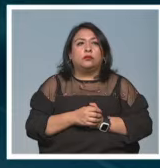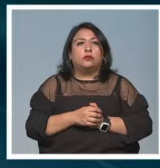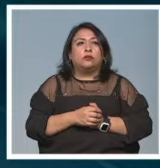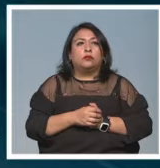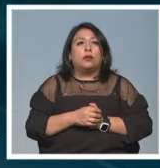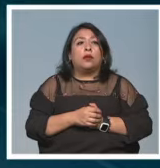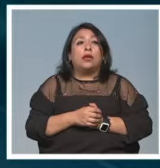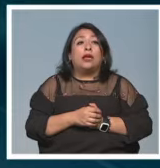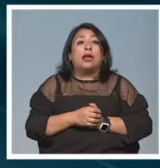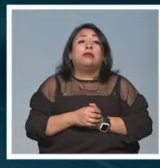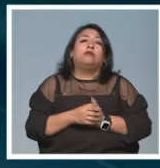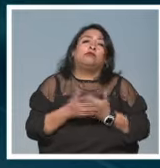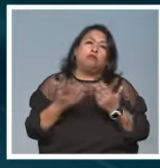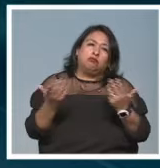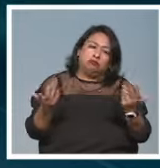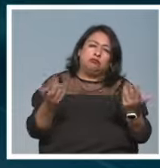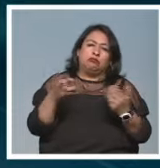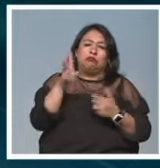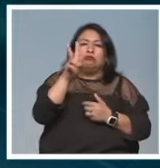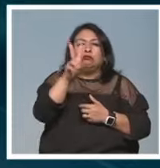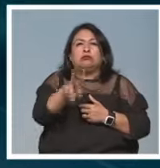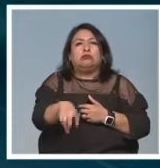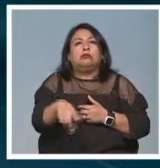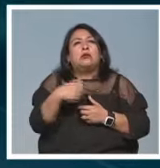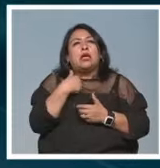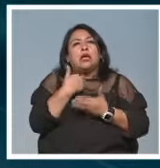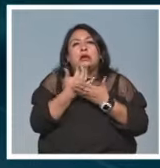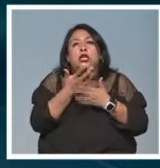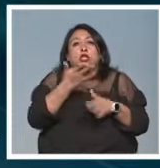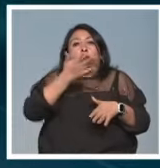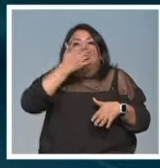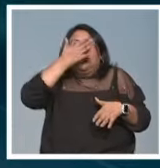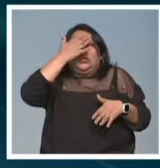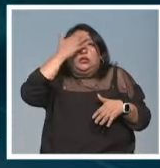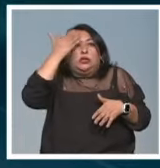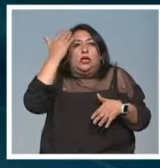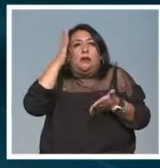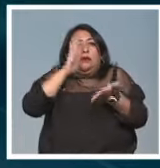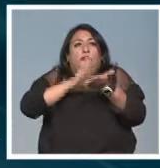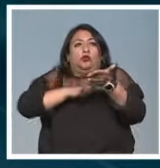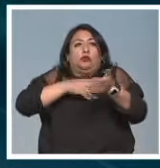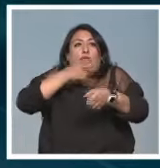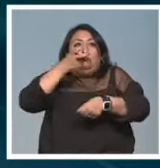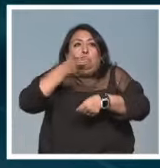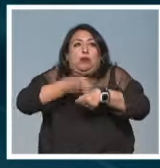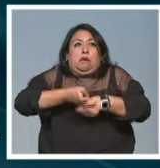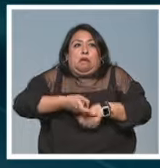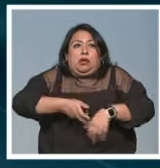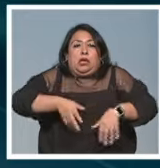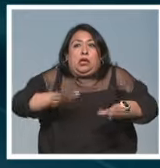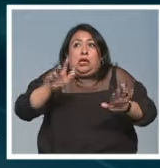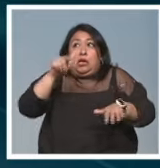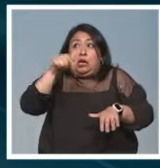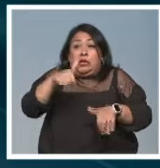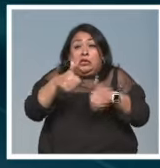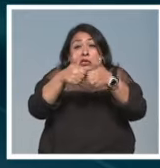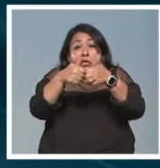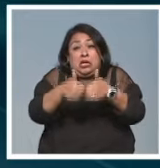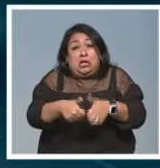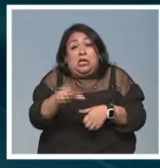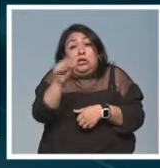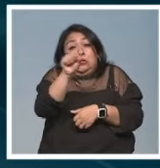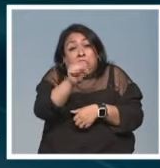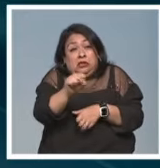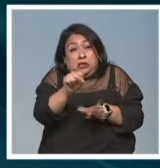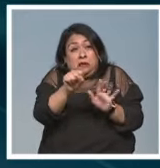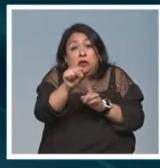Alors ça va rester normalement, on espère, hein, parce qu'on ne sait jamais avec le carton, ça devrait tenir jusqu'à samedi. Samedi, on